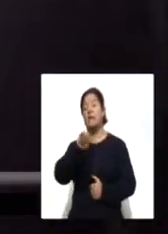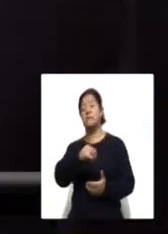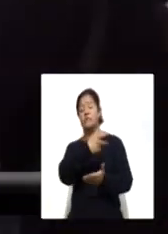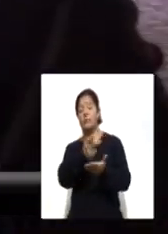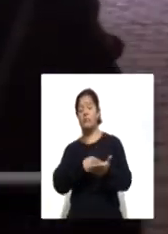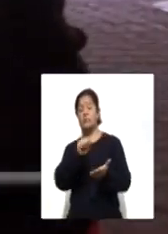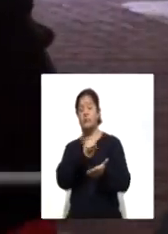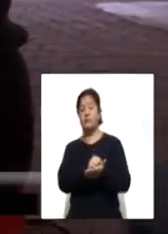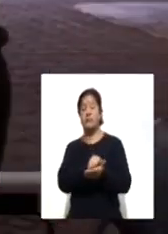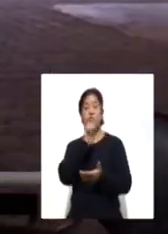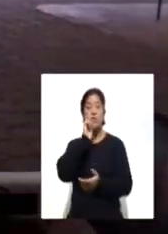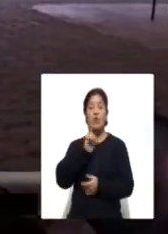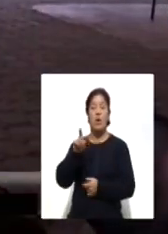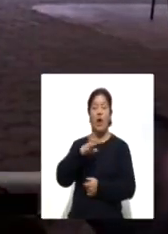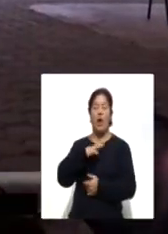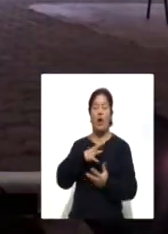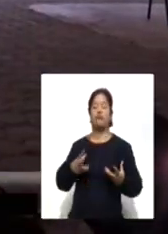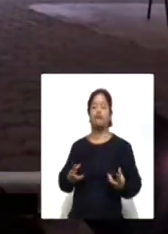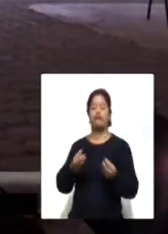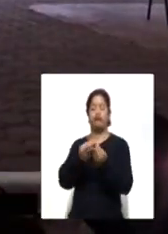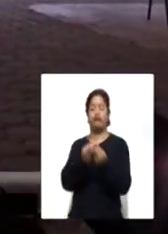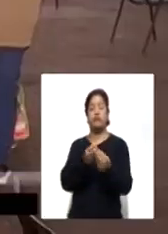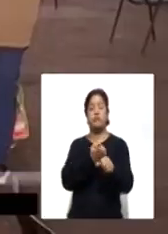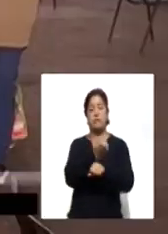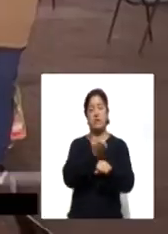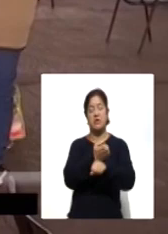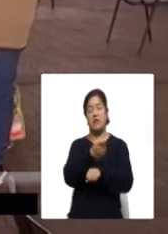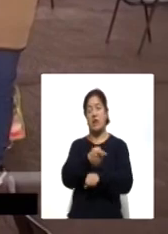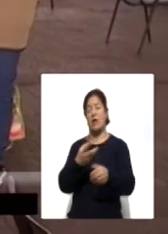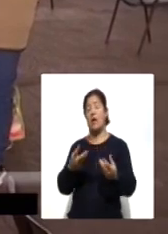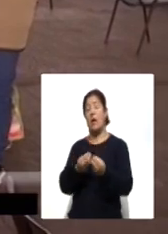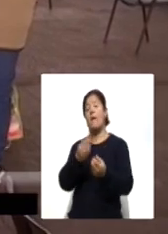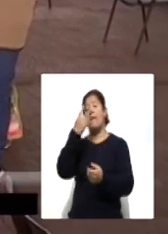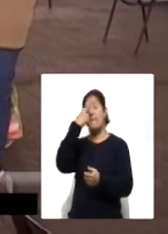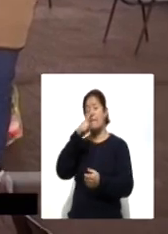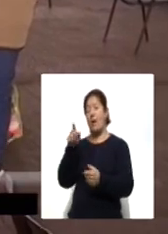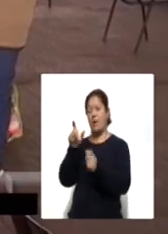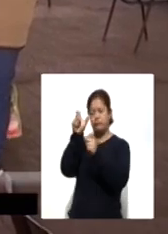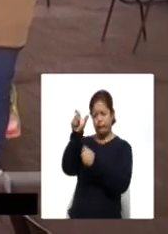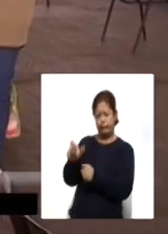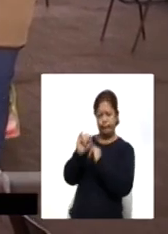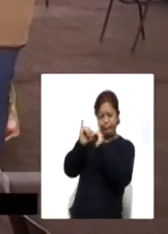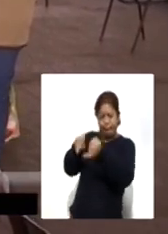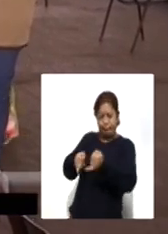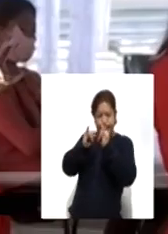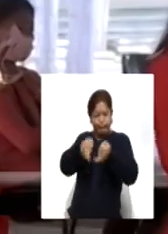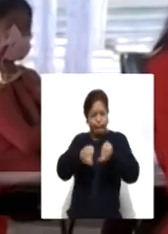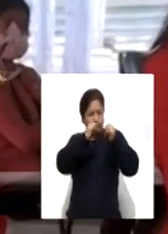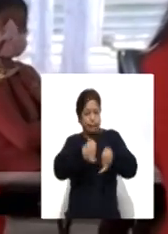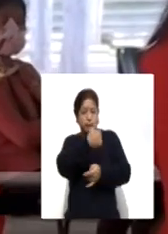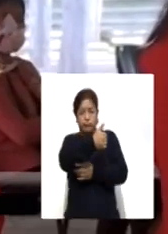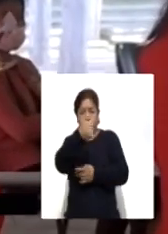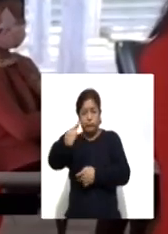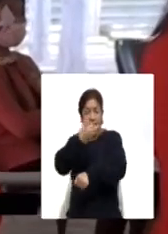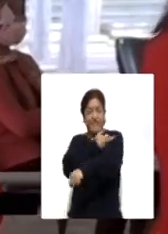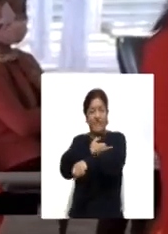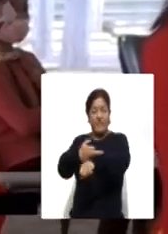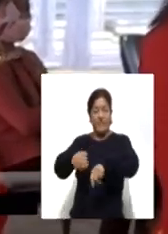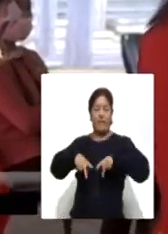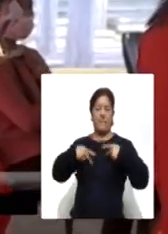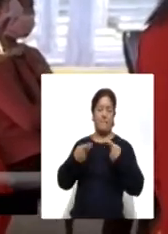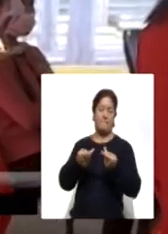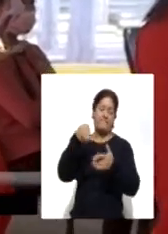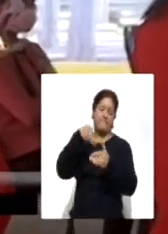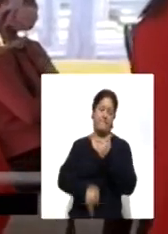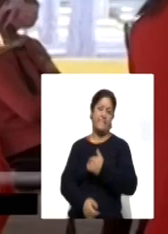Mujeres suma esfuerzos con dependencias estatales para atender de manera integral las necesidades de familias en condiciones de vulnerabilidad